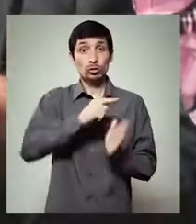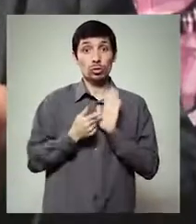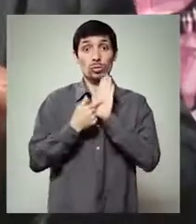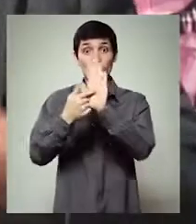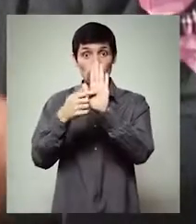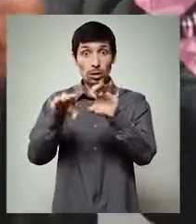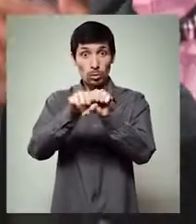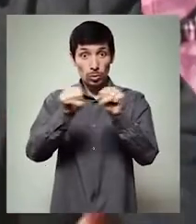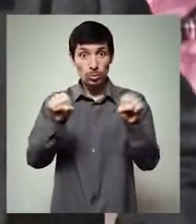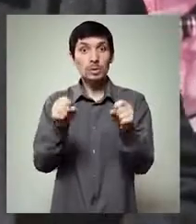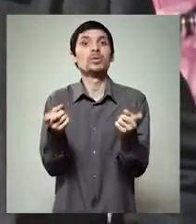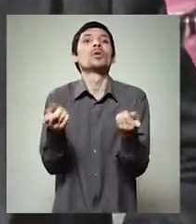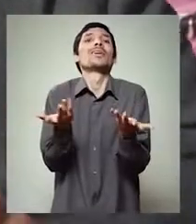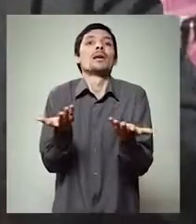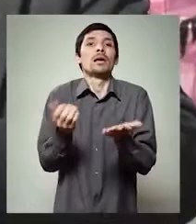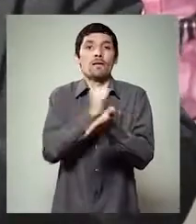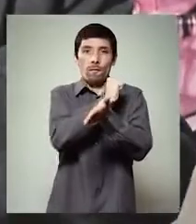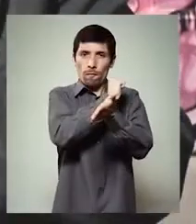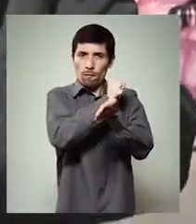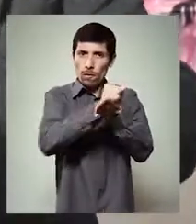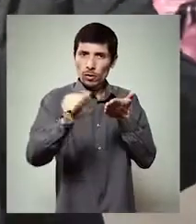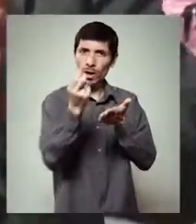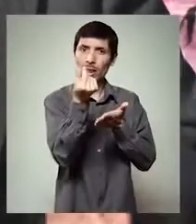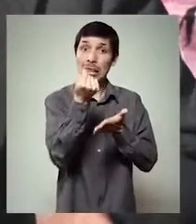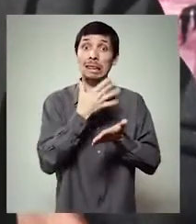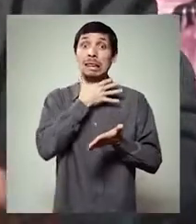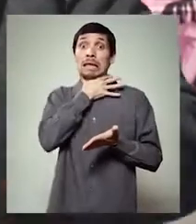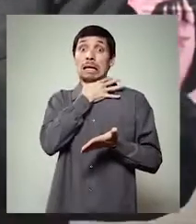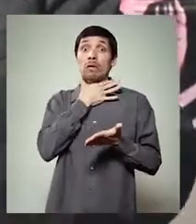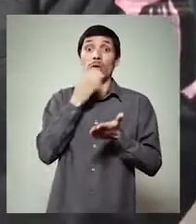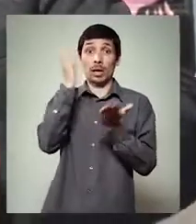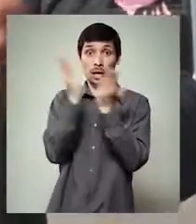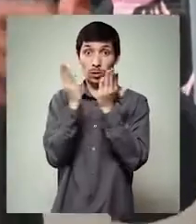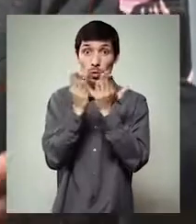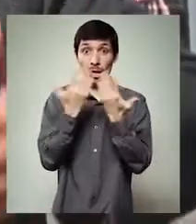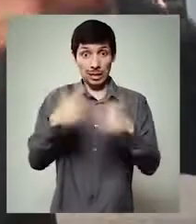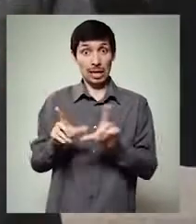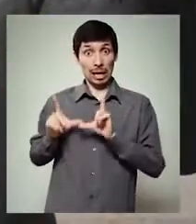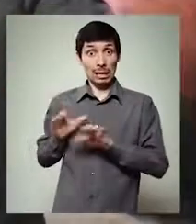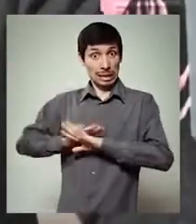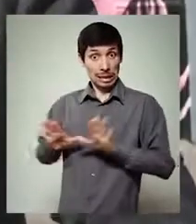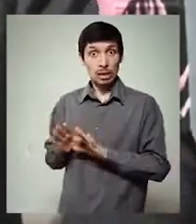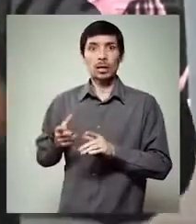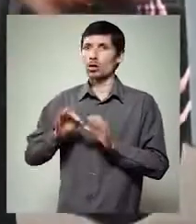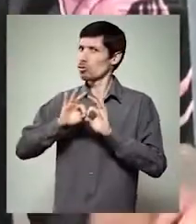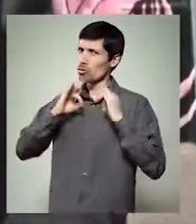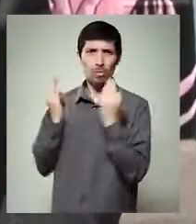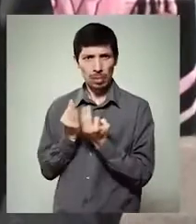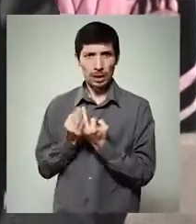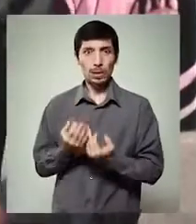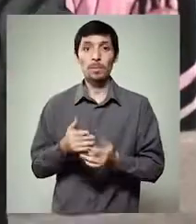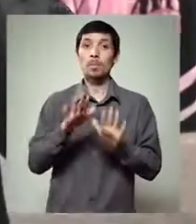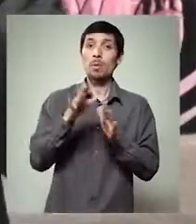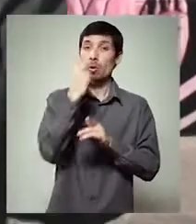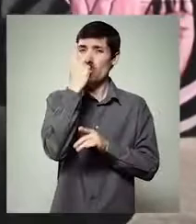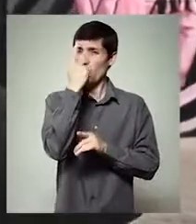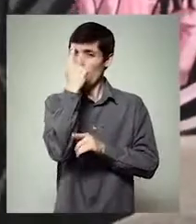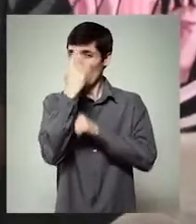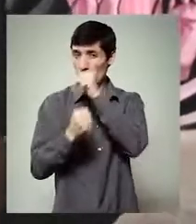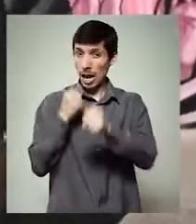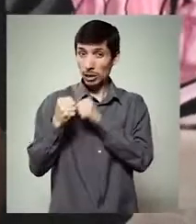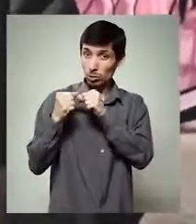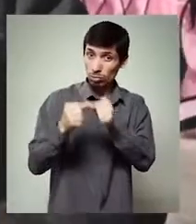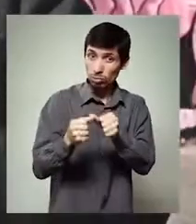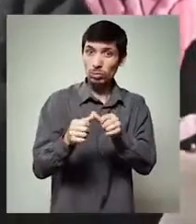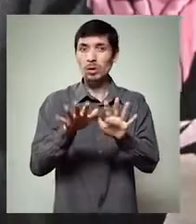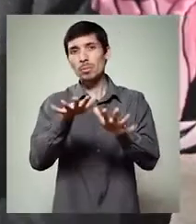Y como muestra de nuestro compromiso, vamos a condonar la deuda de los estudiantes egresados íntegramente y en el